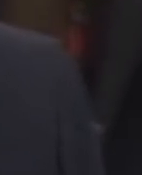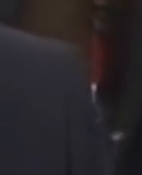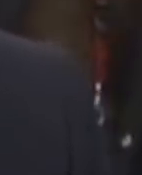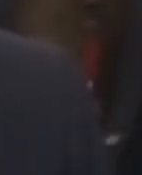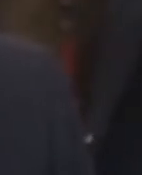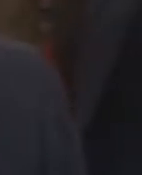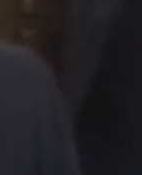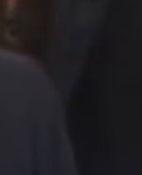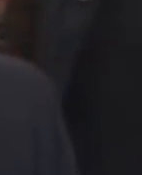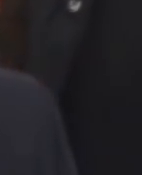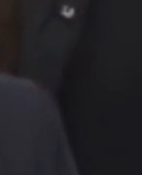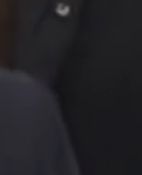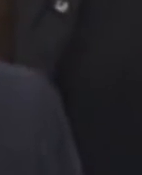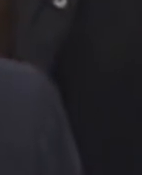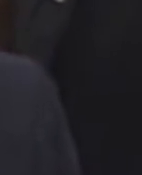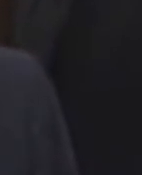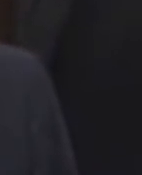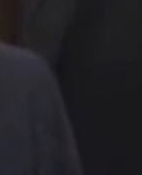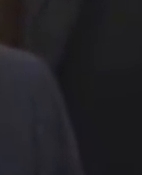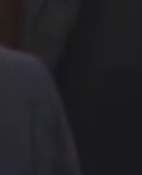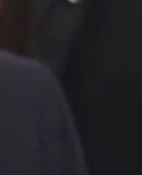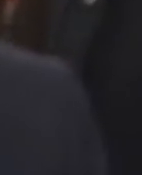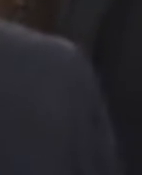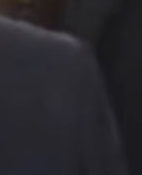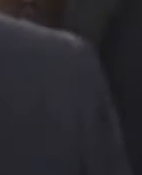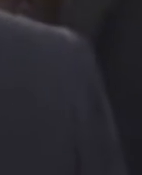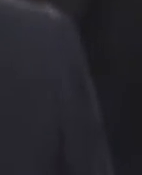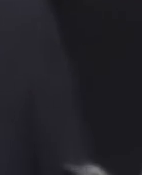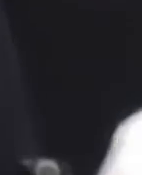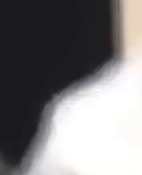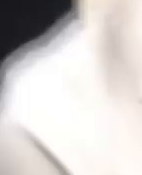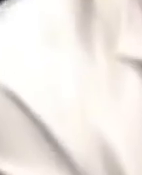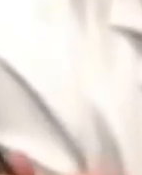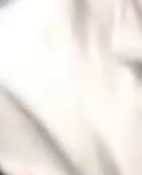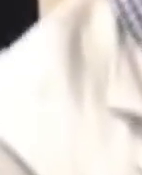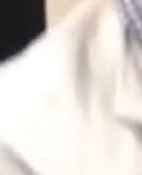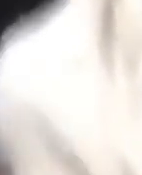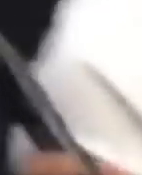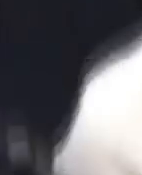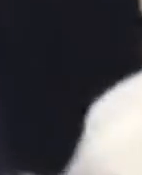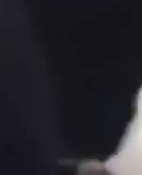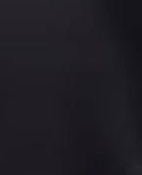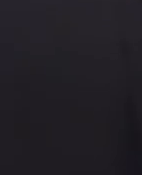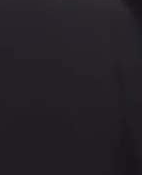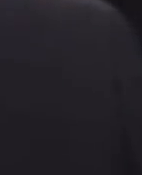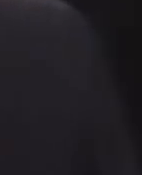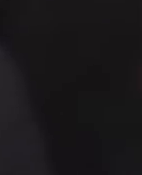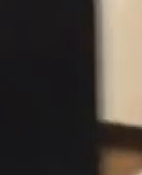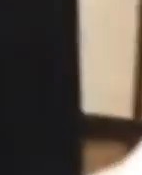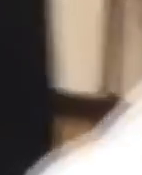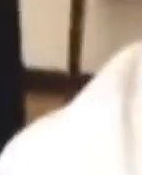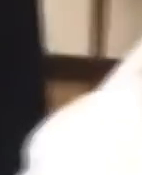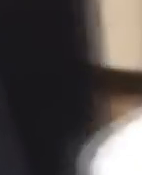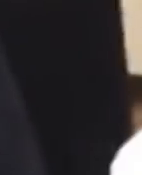que ocultar el proyecto, le pidió a su secretaria que si desaparecía, pues entonces ella lo diera a conocer a la prensa. Es muy importante